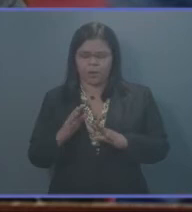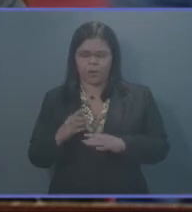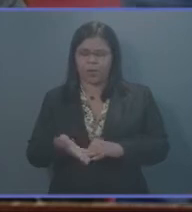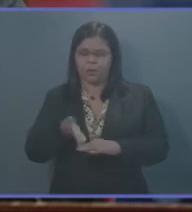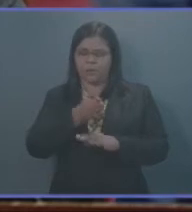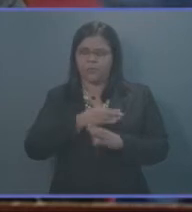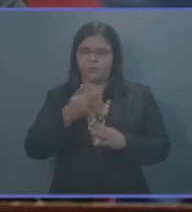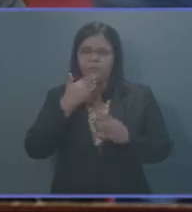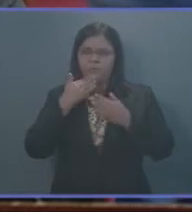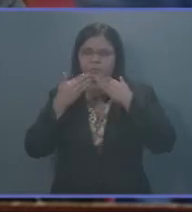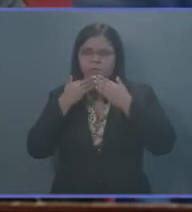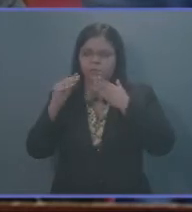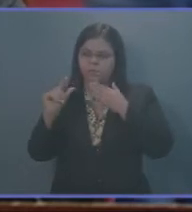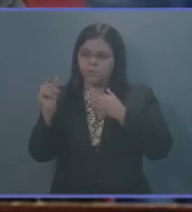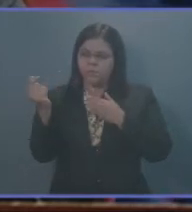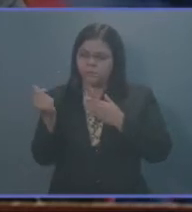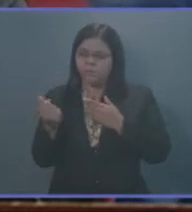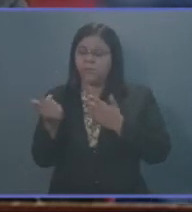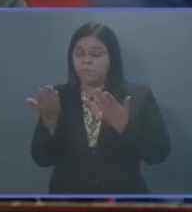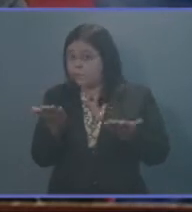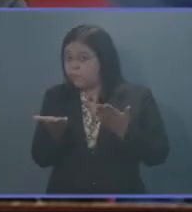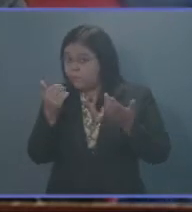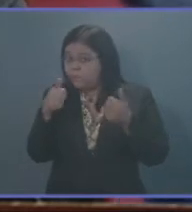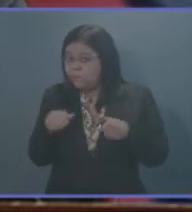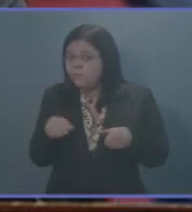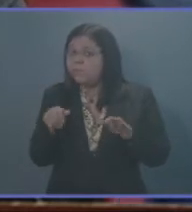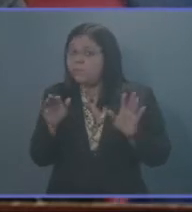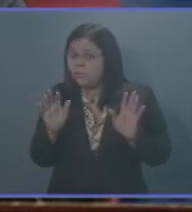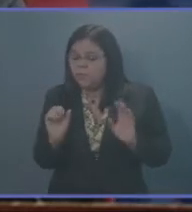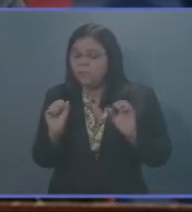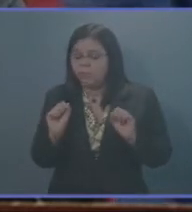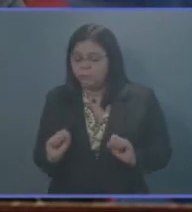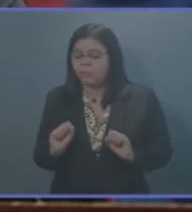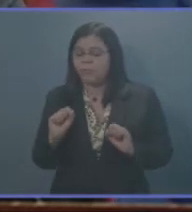considerando anterior, préstamo que al ser aprobado sería parte del